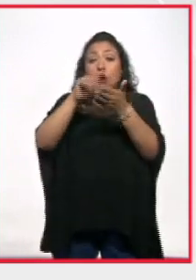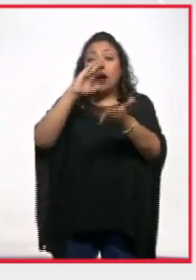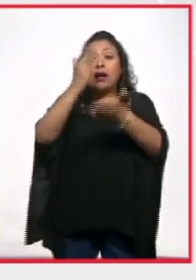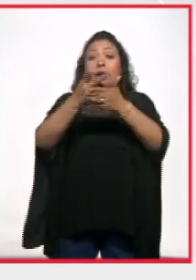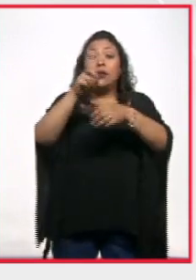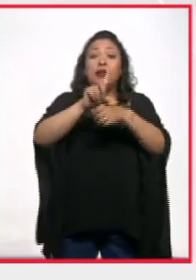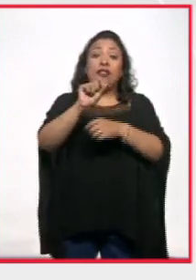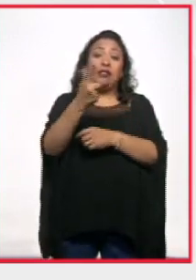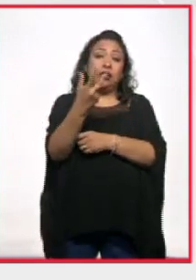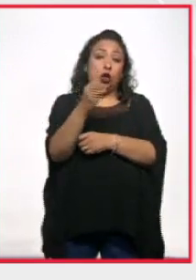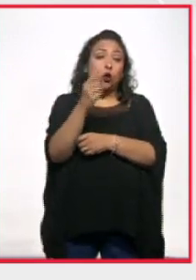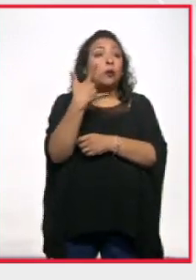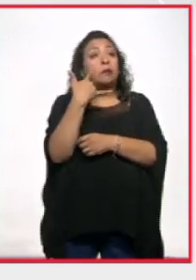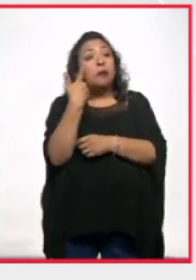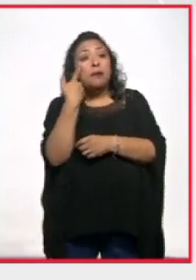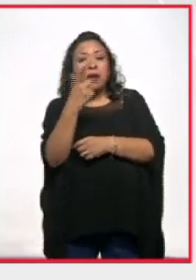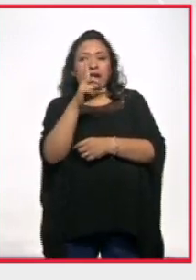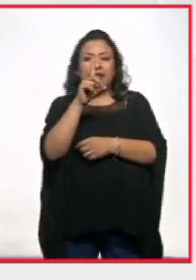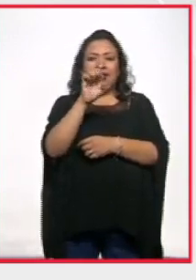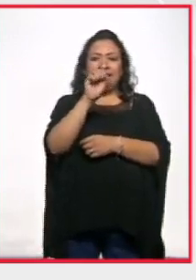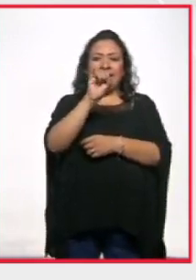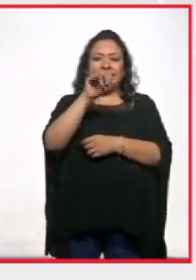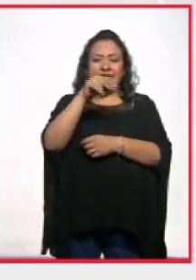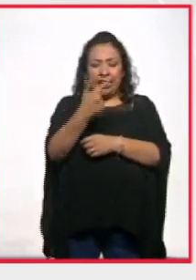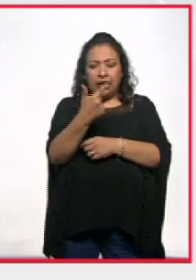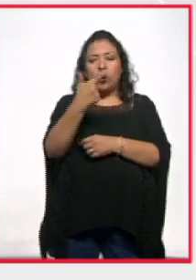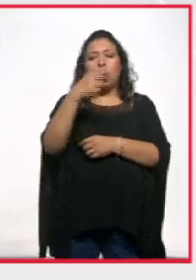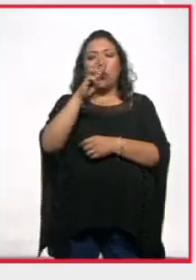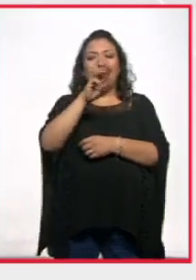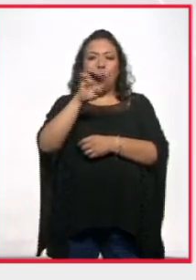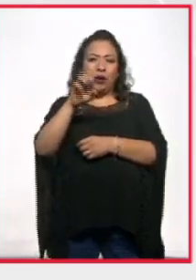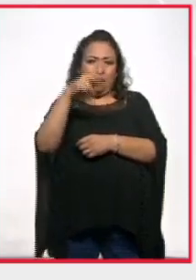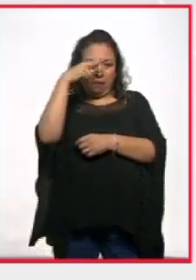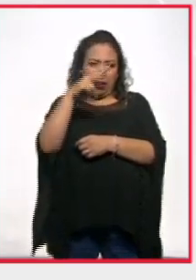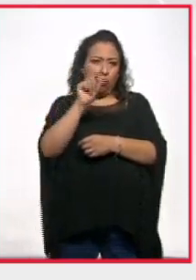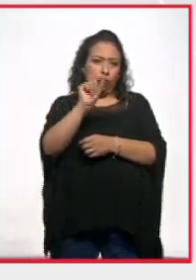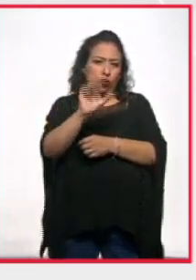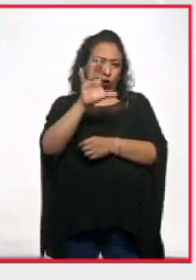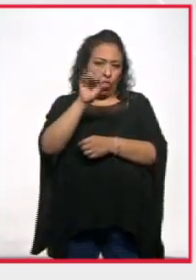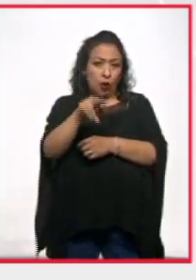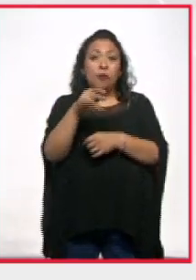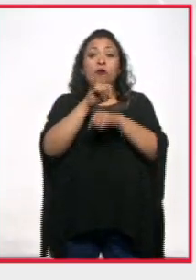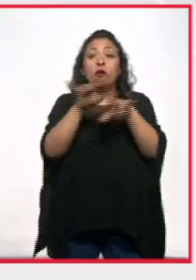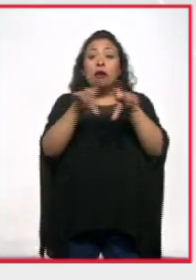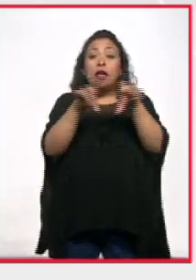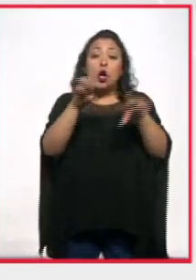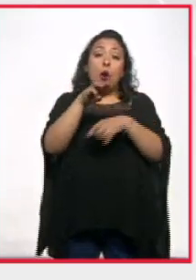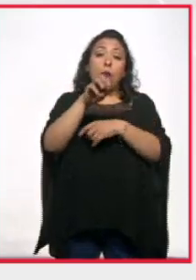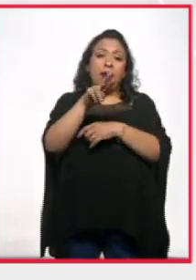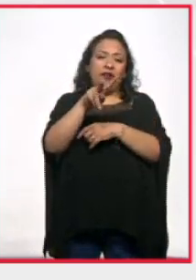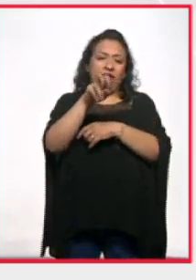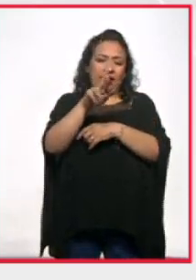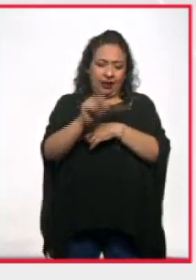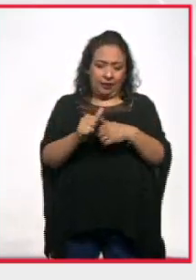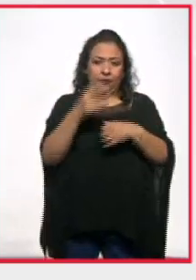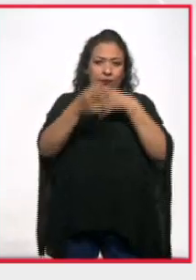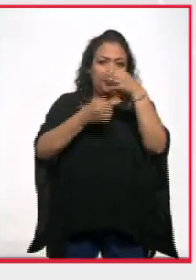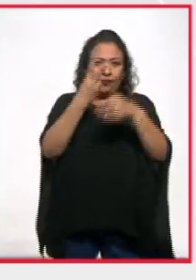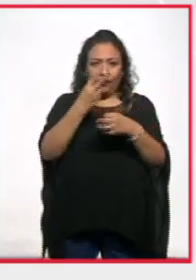octubre y se pueden consultar en designweekmexico.com. Con información y texto de Omar Vera, Noticias